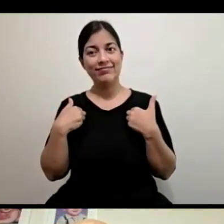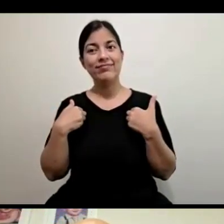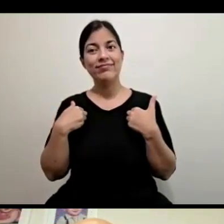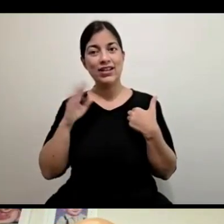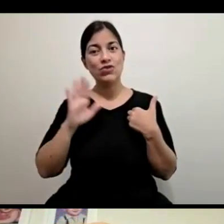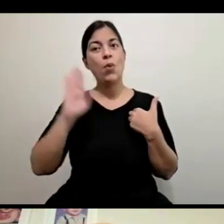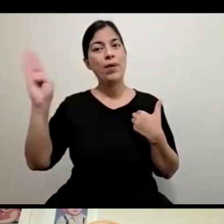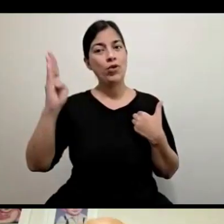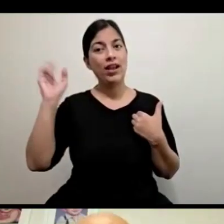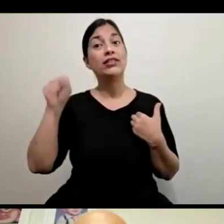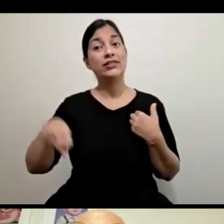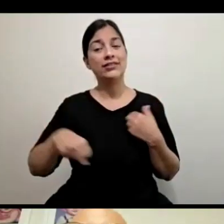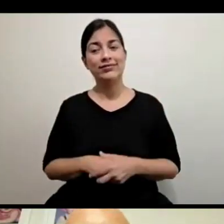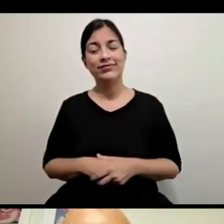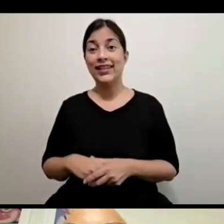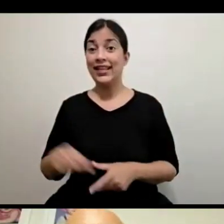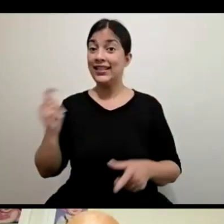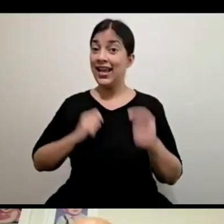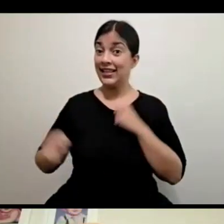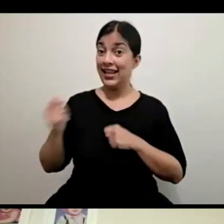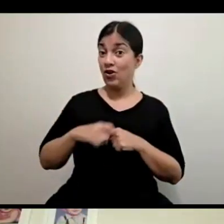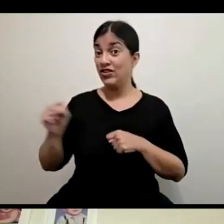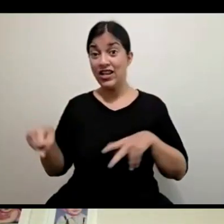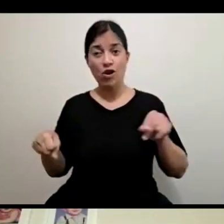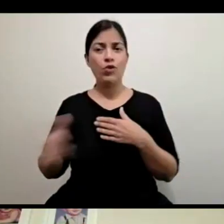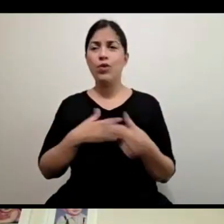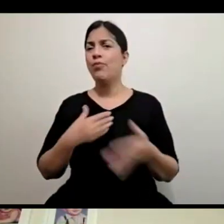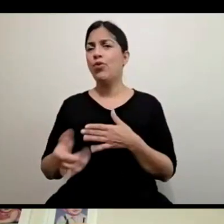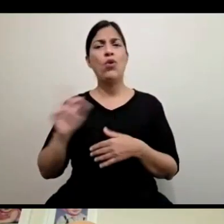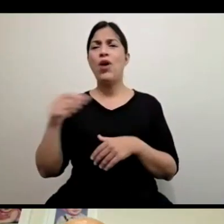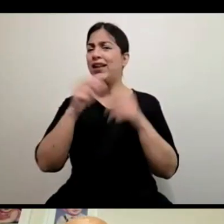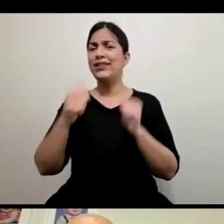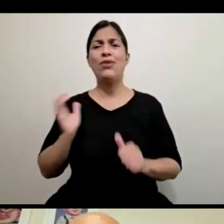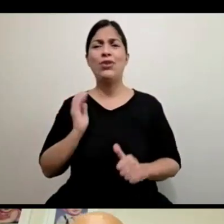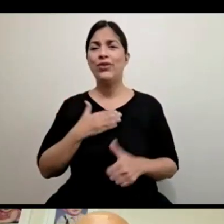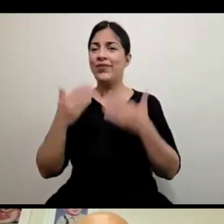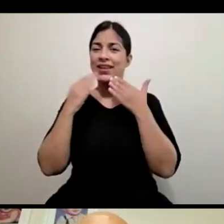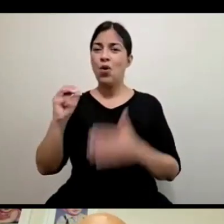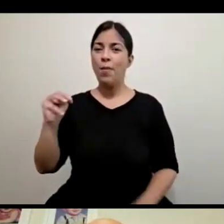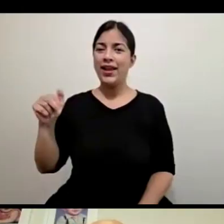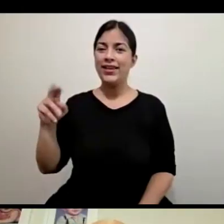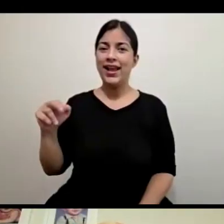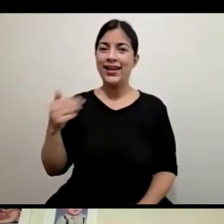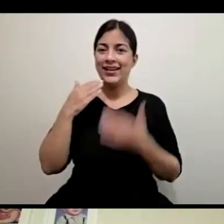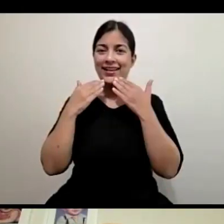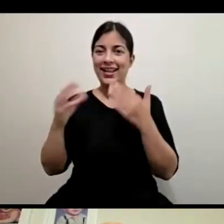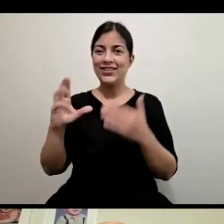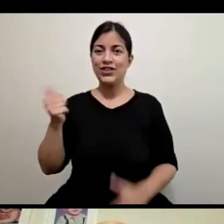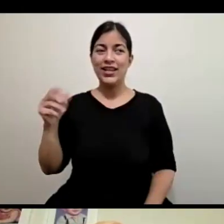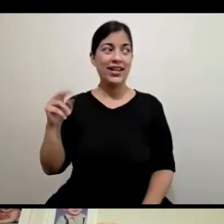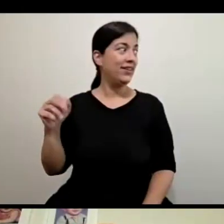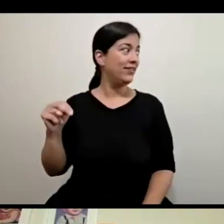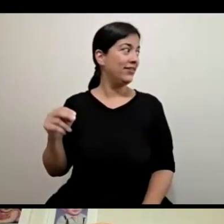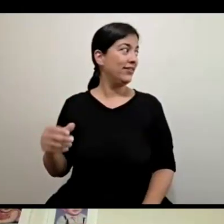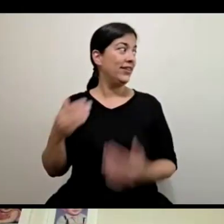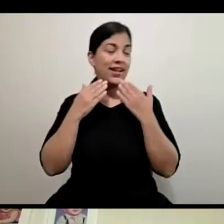biblioteca, claro que sí. Teatrero o no teatrero, no importa, es un artista nuestro. Gracias a Omaira Cavilla y gracias a Chena Martínez y gracias otra